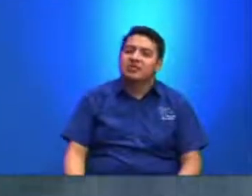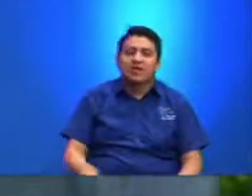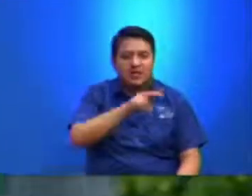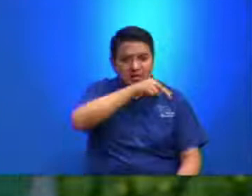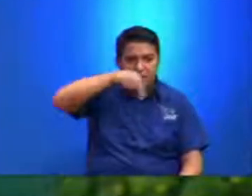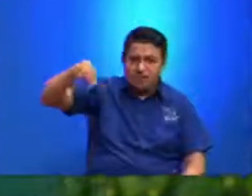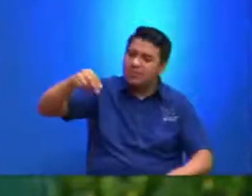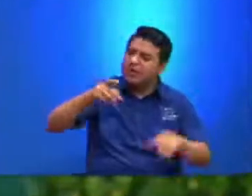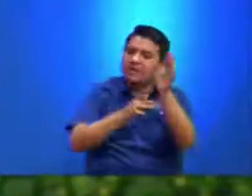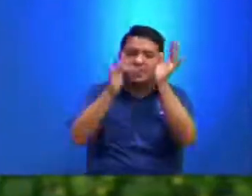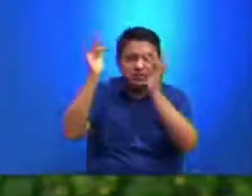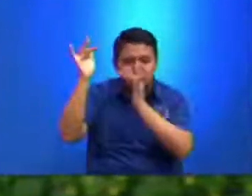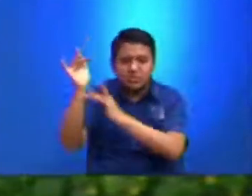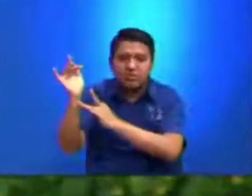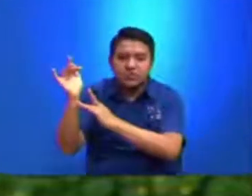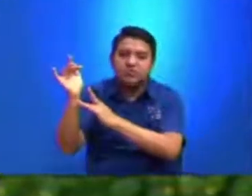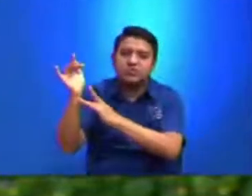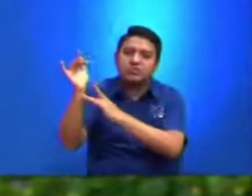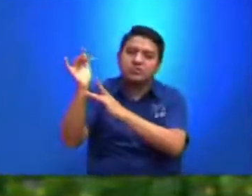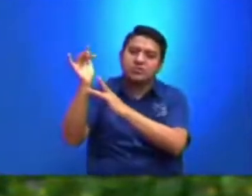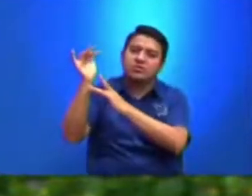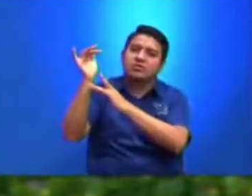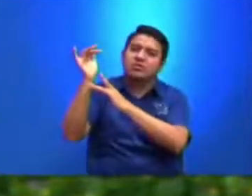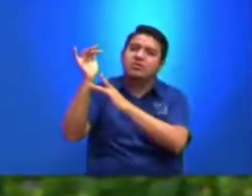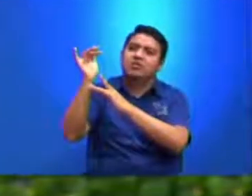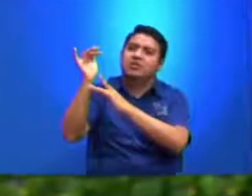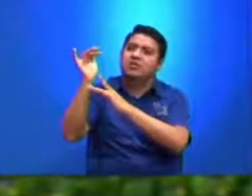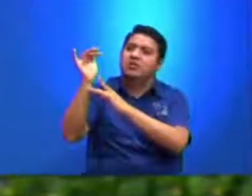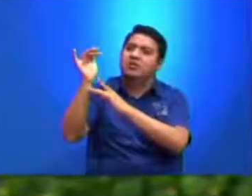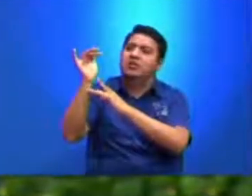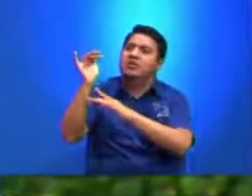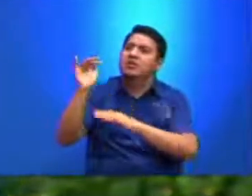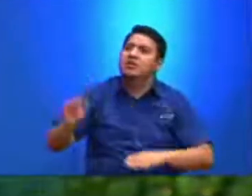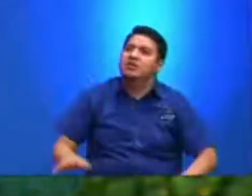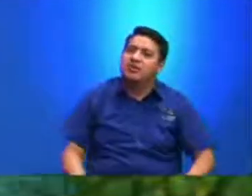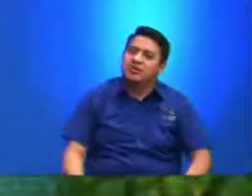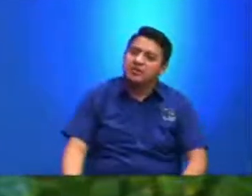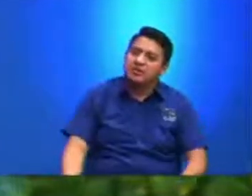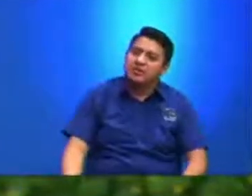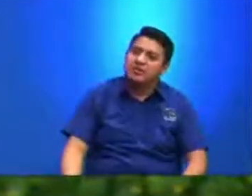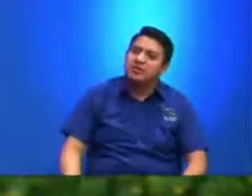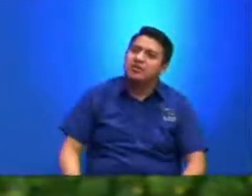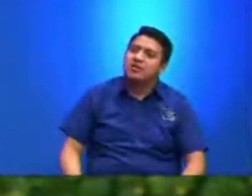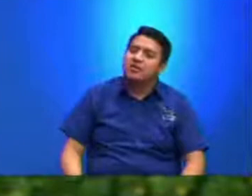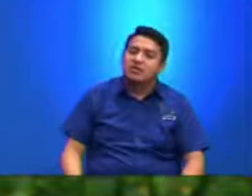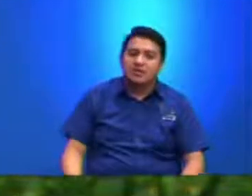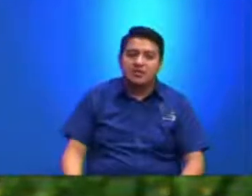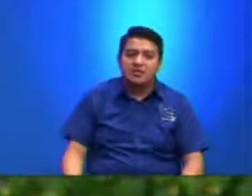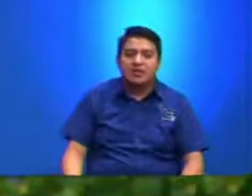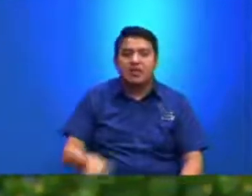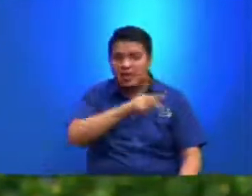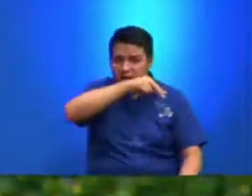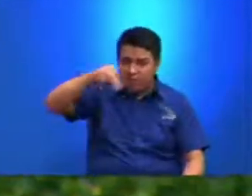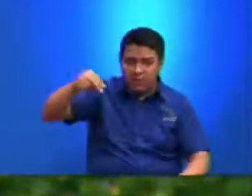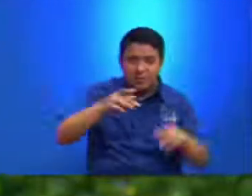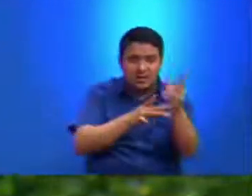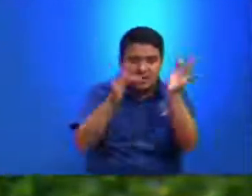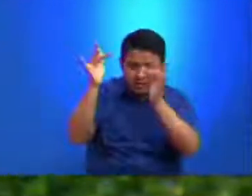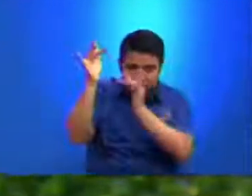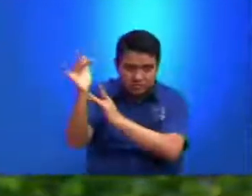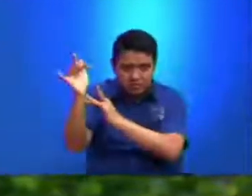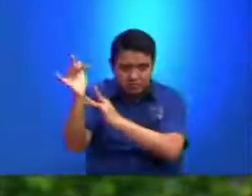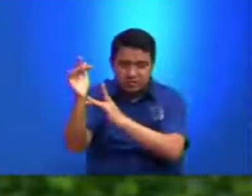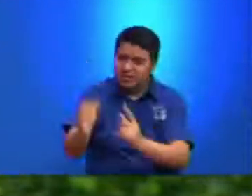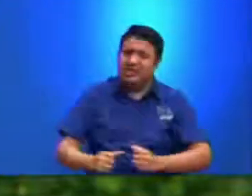En el nombre de Jesús. En el nombre de Jesús. Liberta, Señor, a tu pueblo. En el nombre de